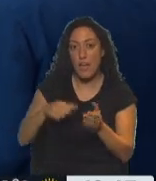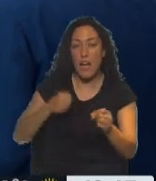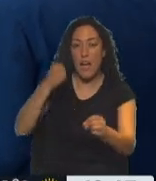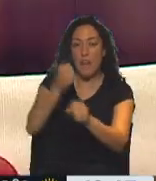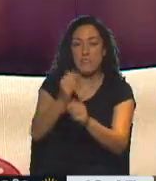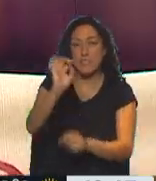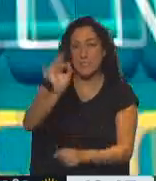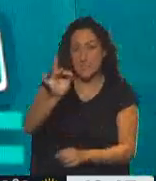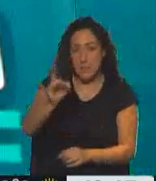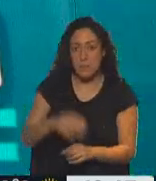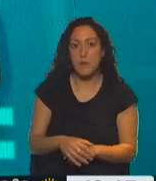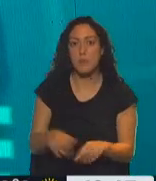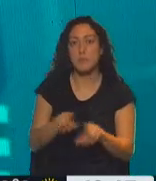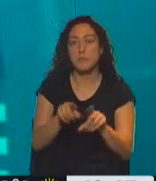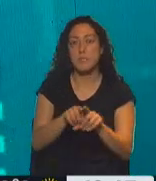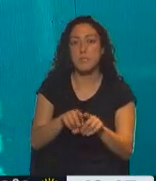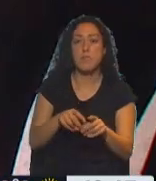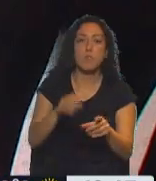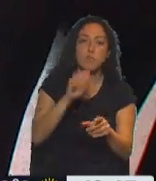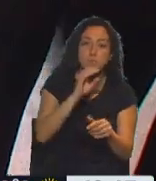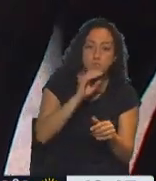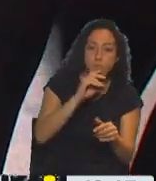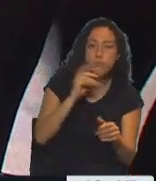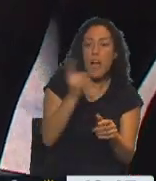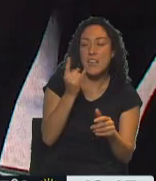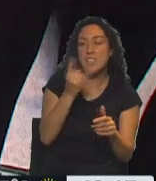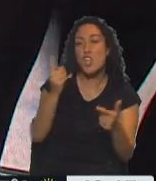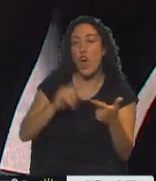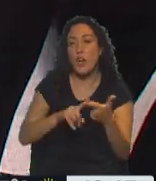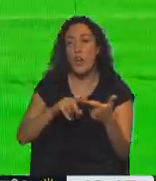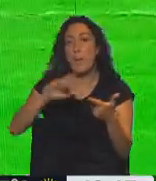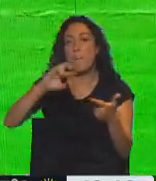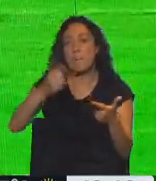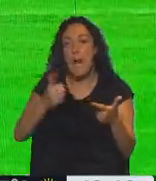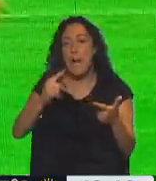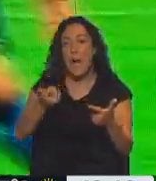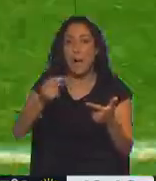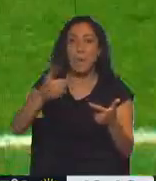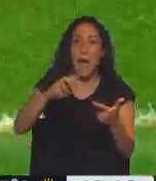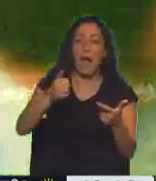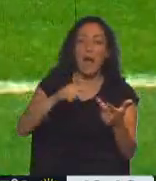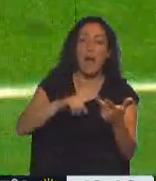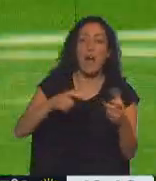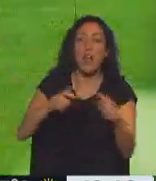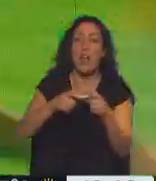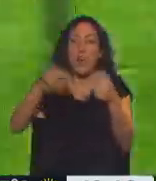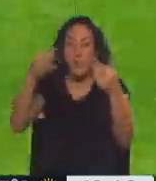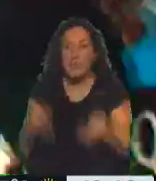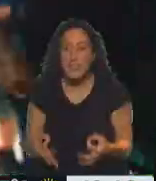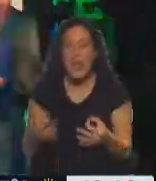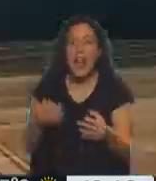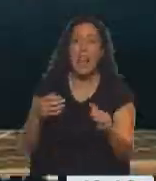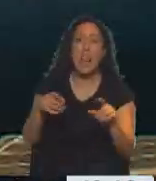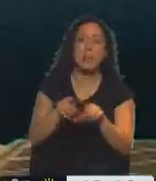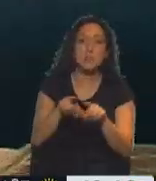fin de año. Hablo de ficciones, hablo de un nuevo programa infantil con Paca Paca, también de una serie documental, de programas